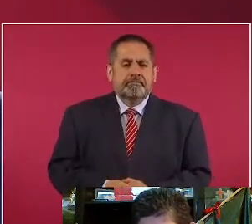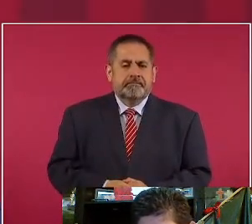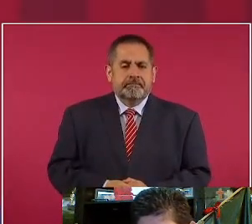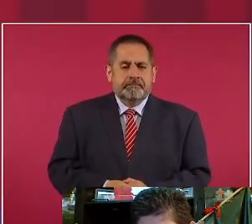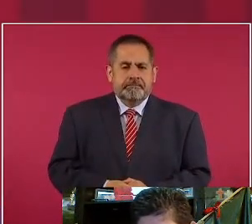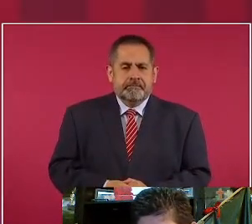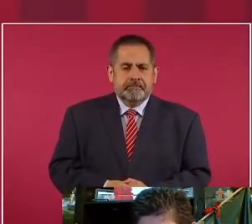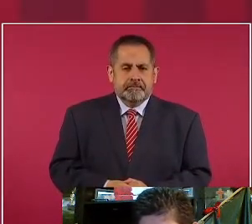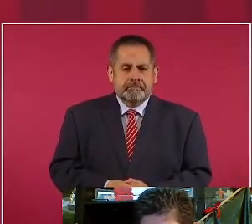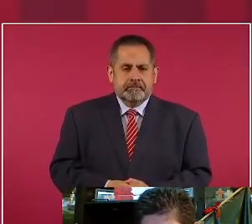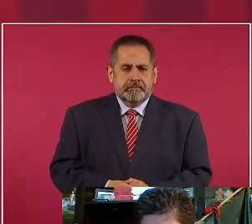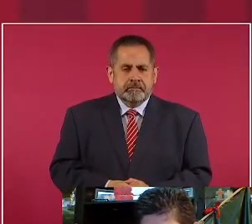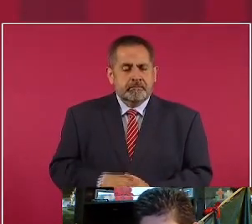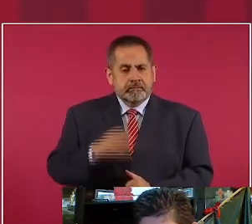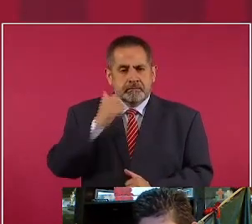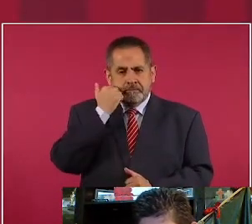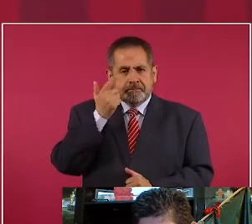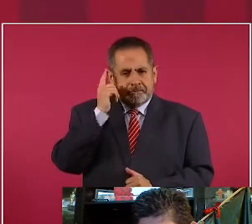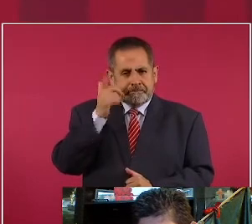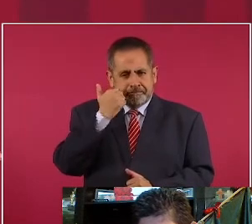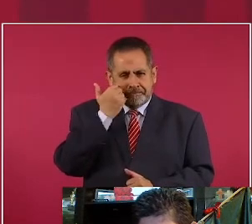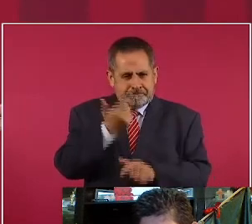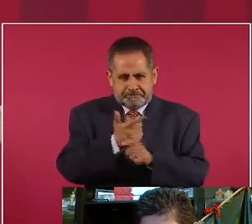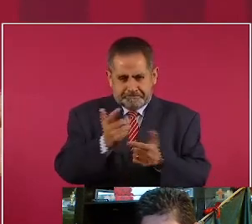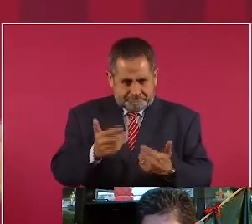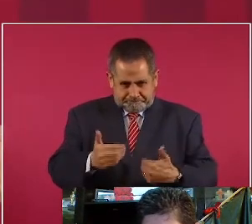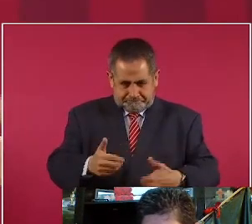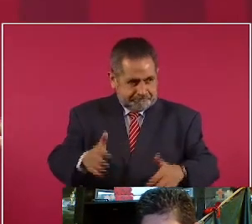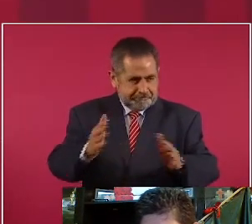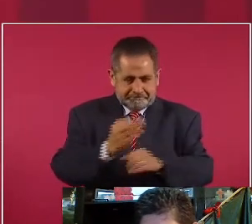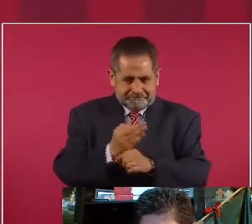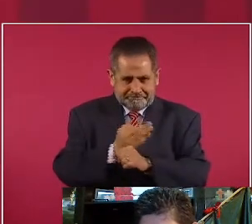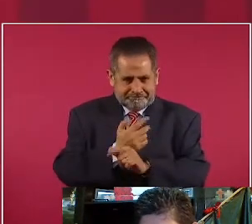pues liberarles ya de